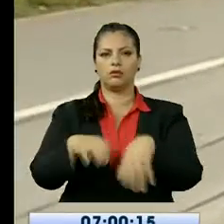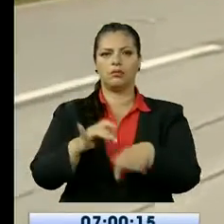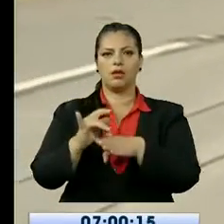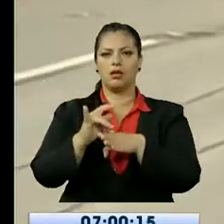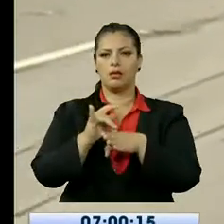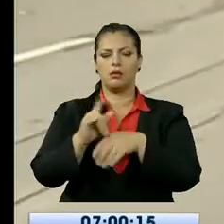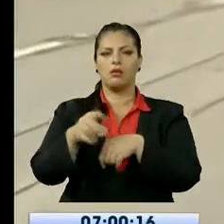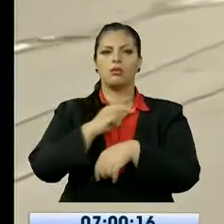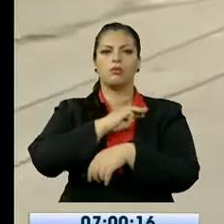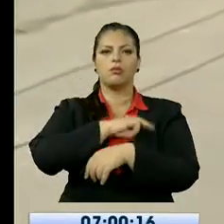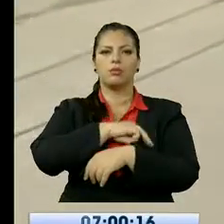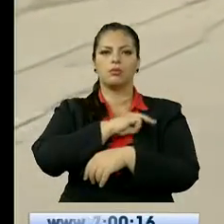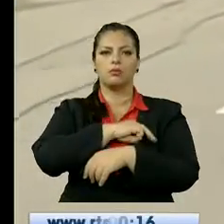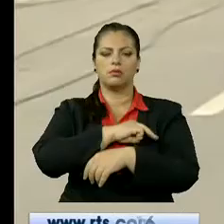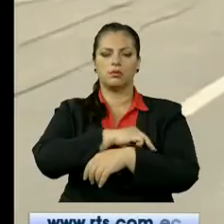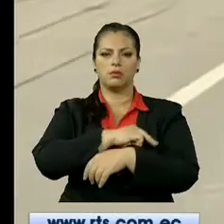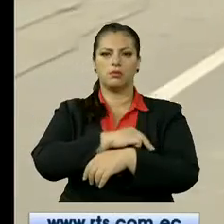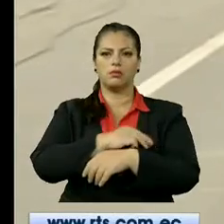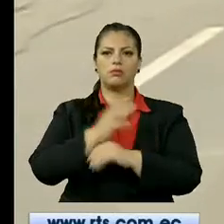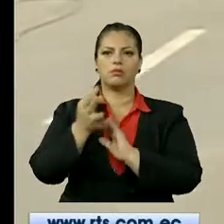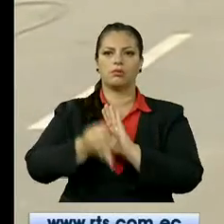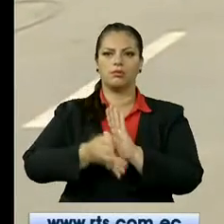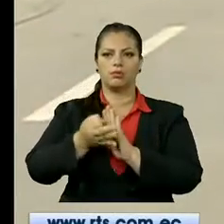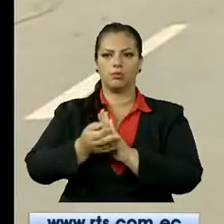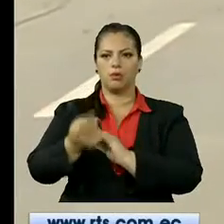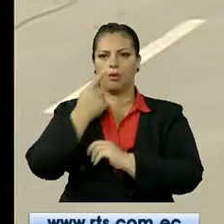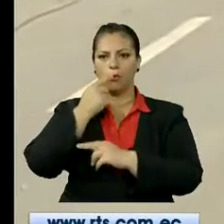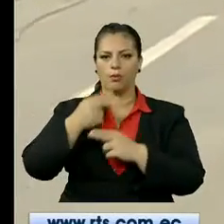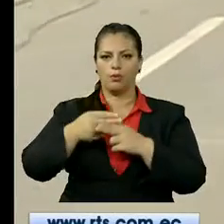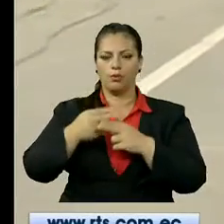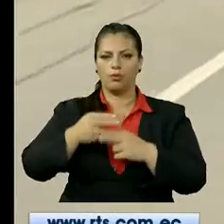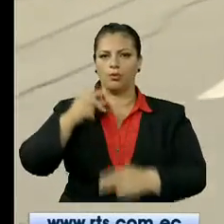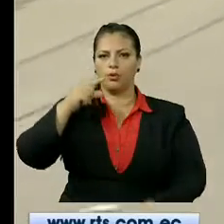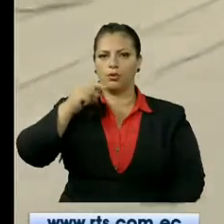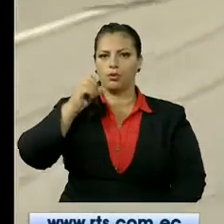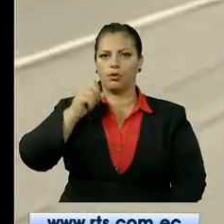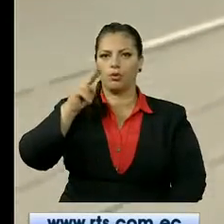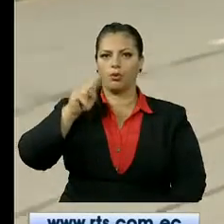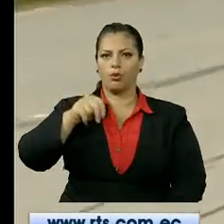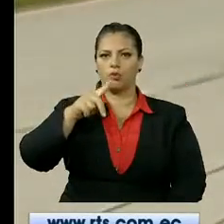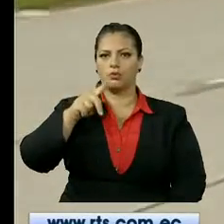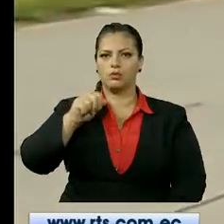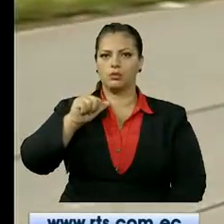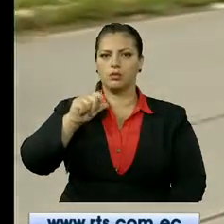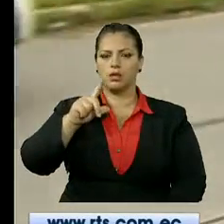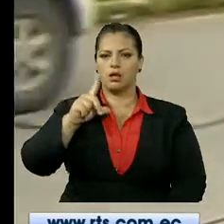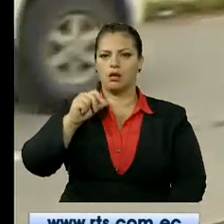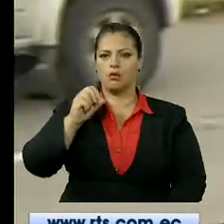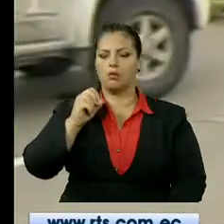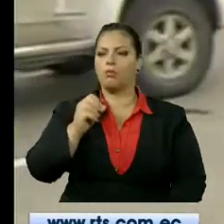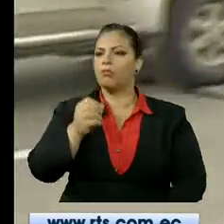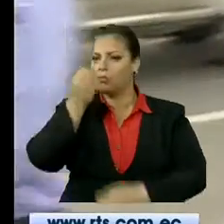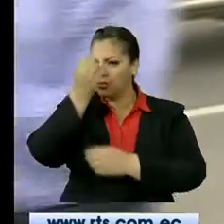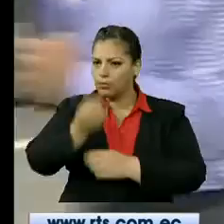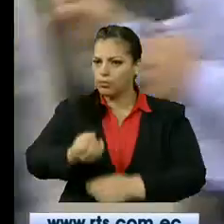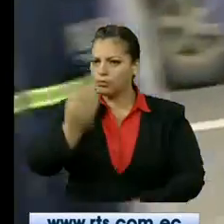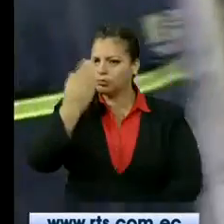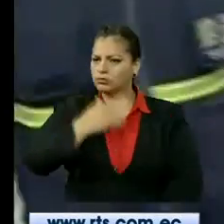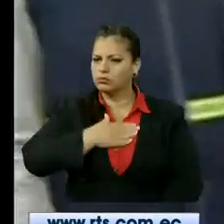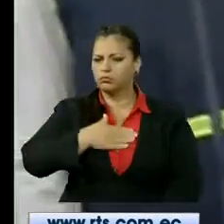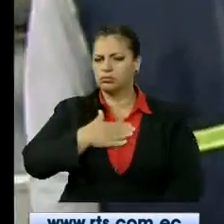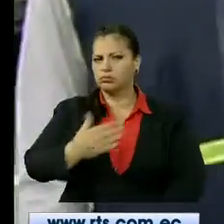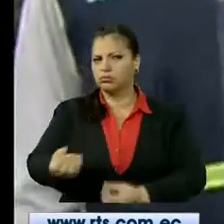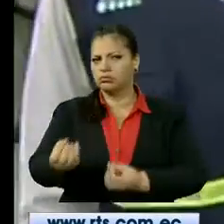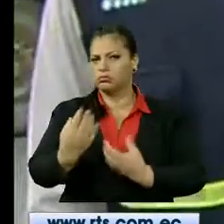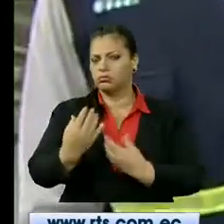del municipio de Durán, Gonzalo Menoscal. Muy buenos días, cuéntenos cómo avanza la obra, cuándo ya